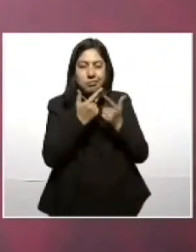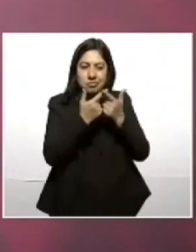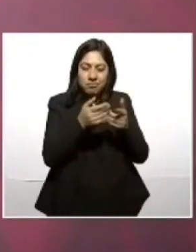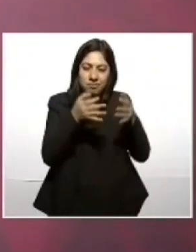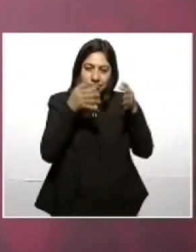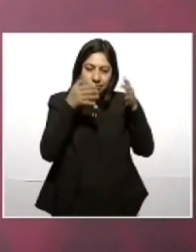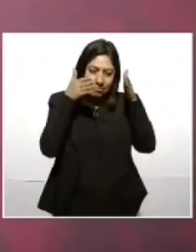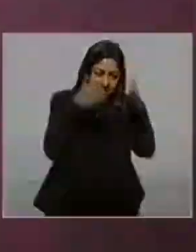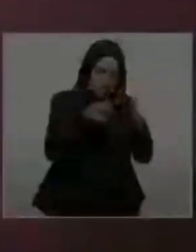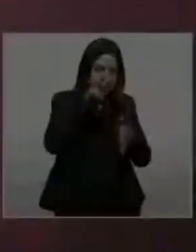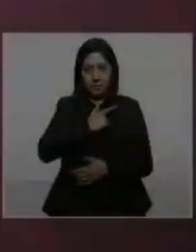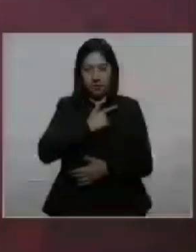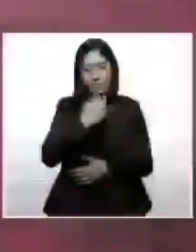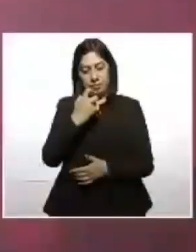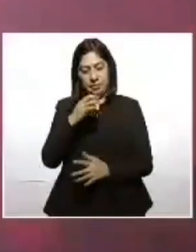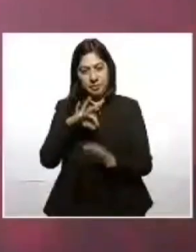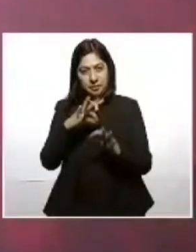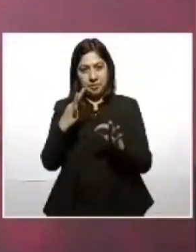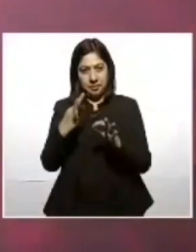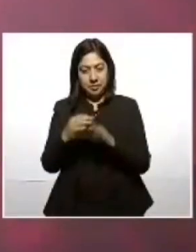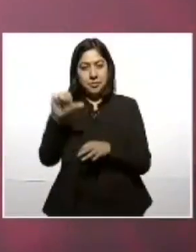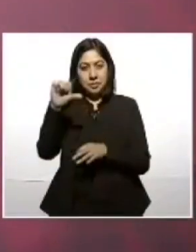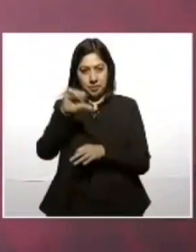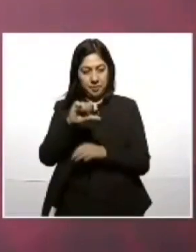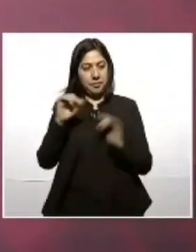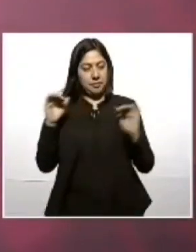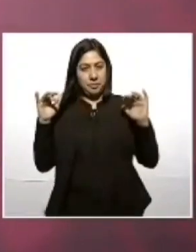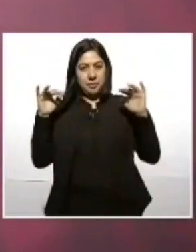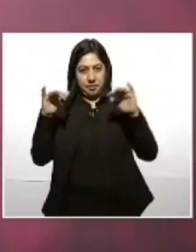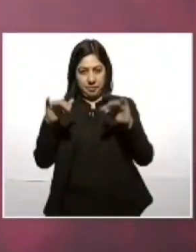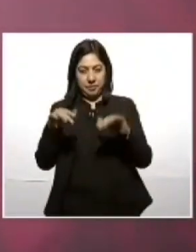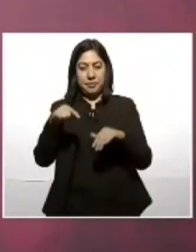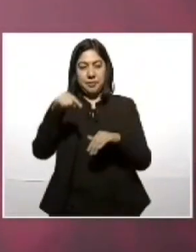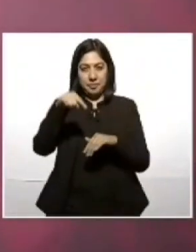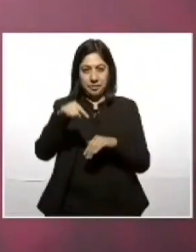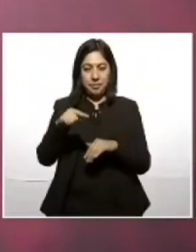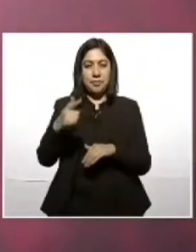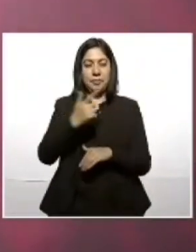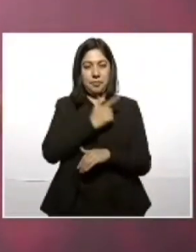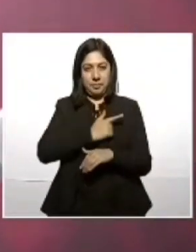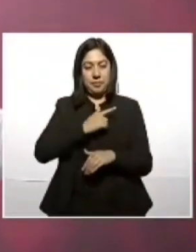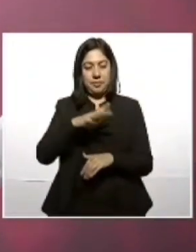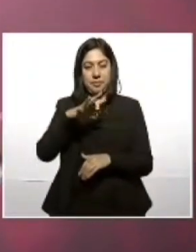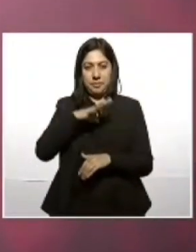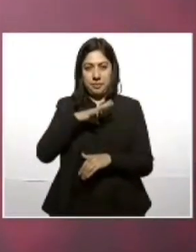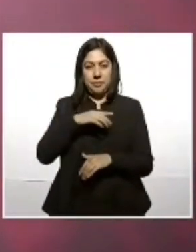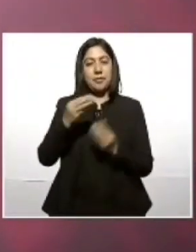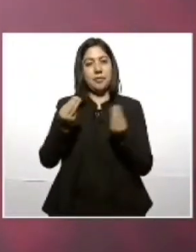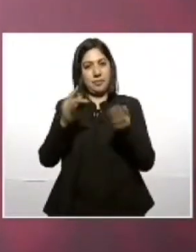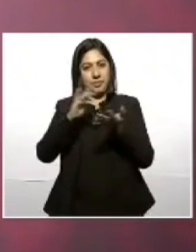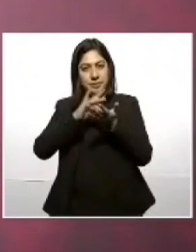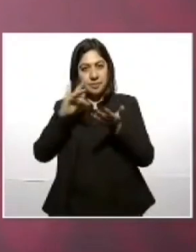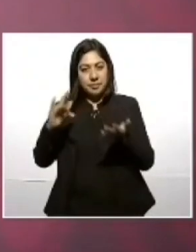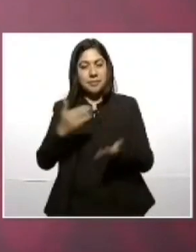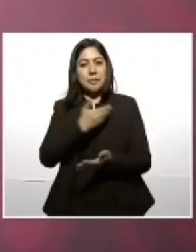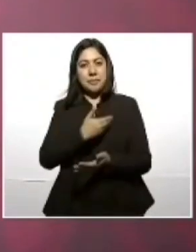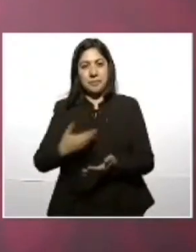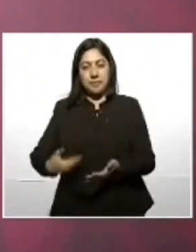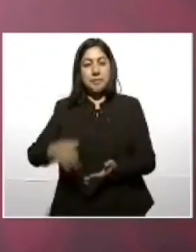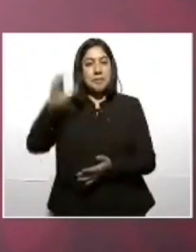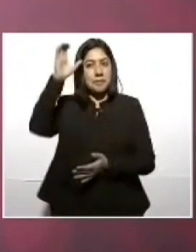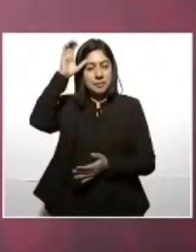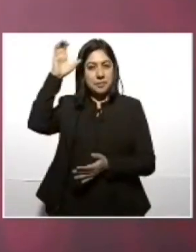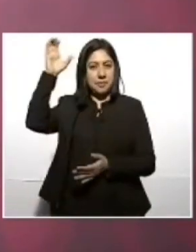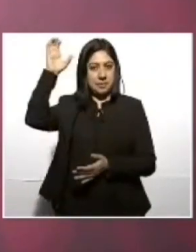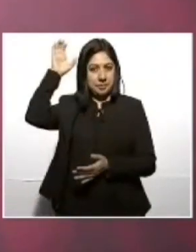genuina, auténtica, aquí con ustedes le agradecemos mucho a Cuitláhuac, porque sin él no se podría.